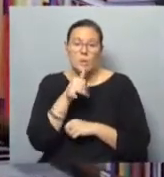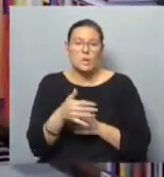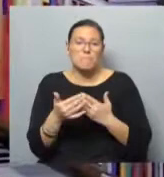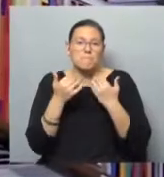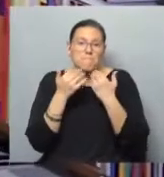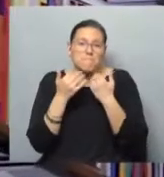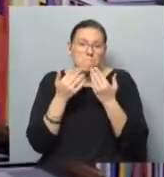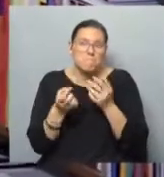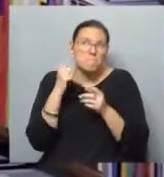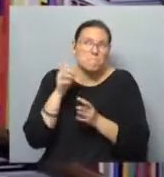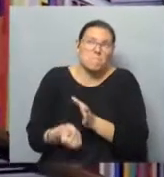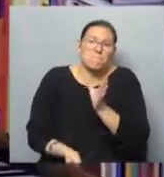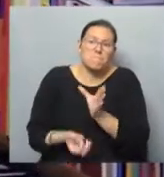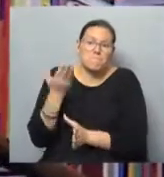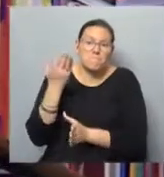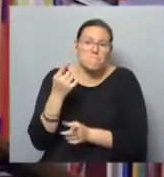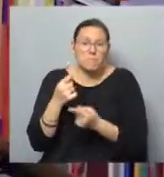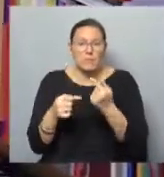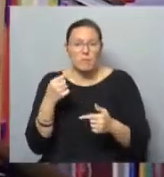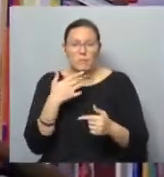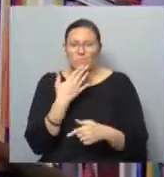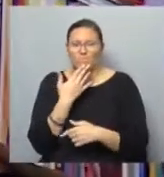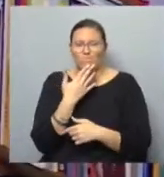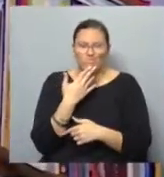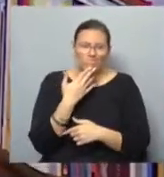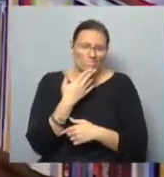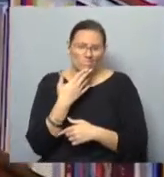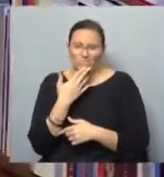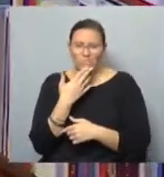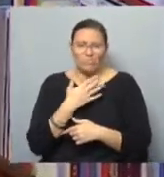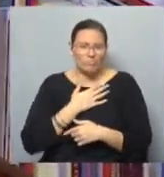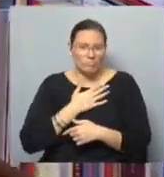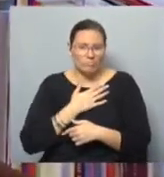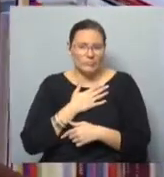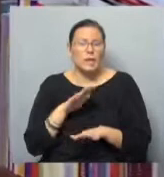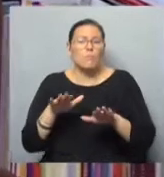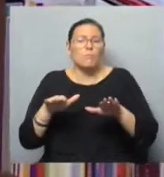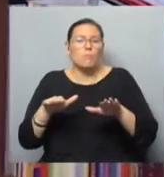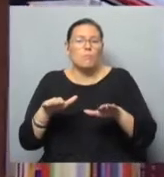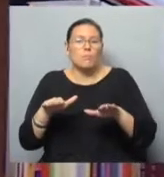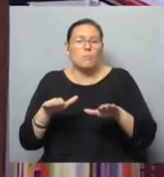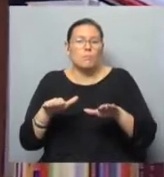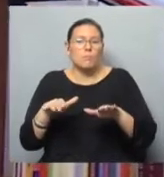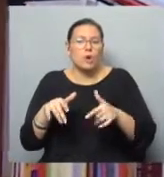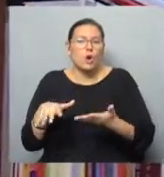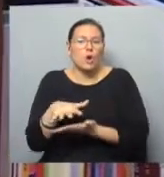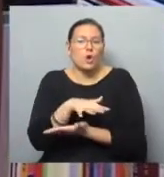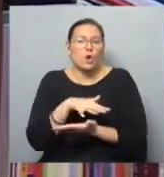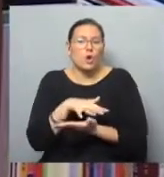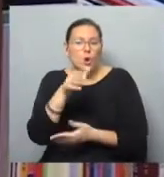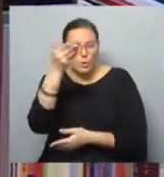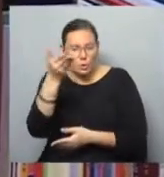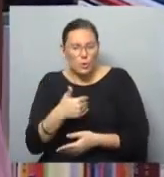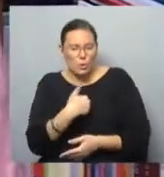no sabría decir muy bien cómo surgió. Surgió de una serie de inquietudes que yo tenía sobre el lugar de la